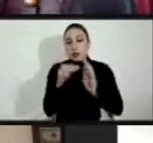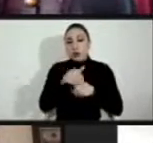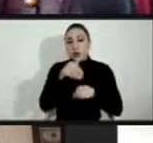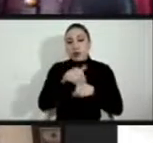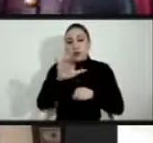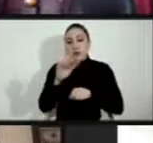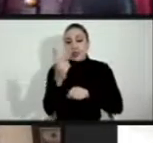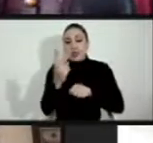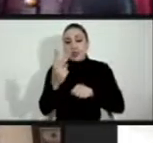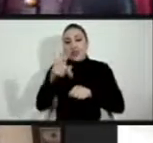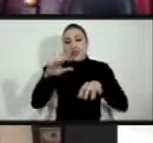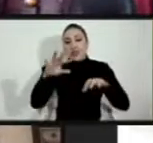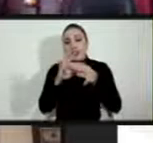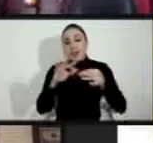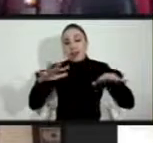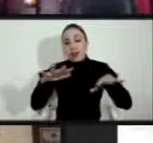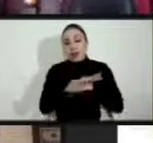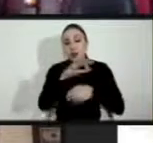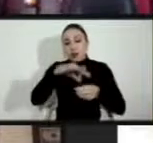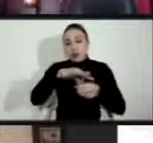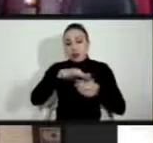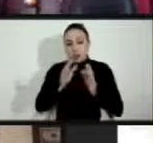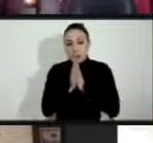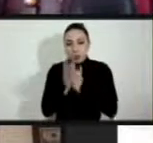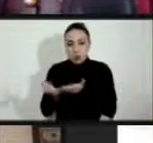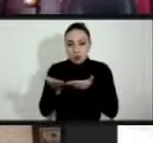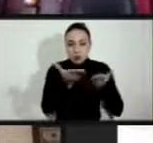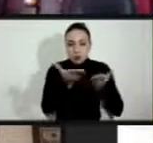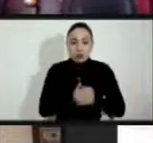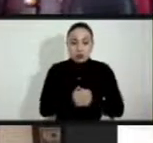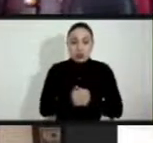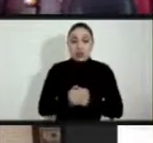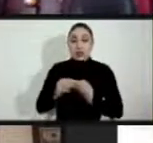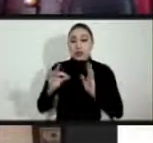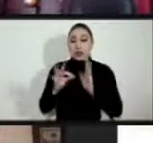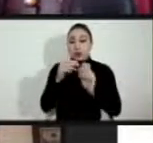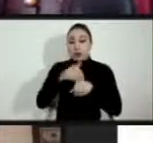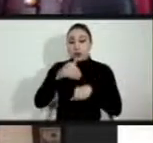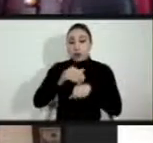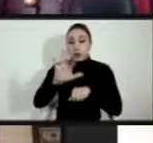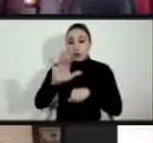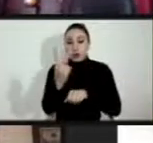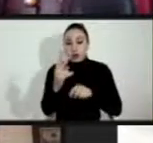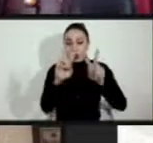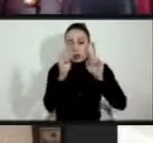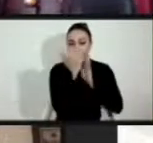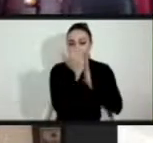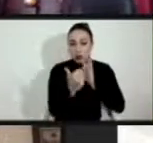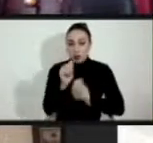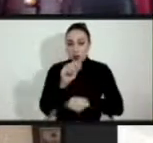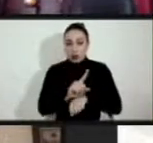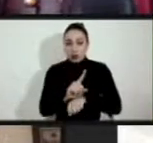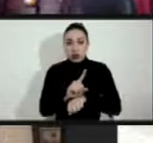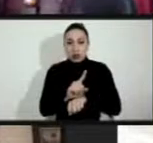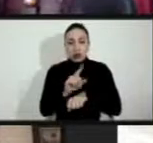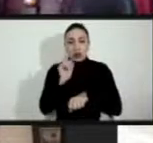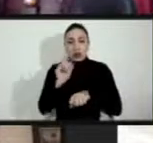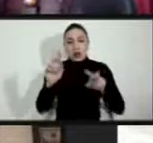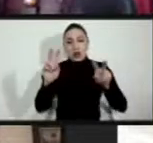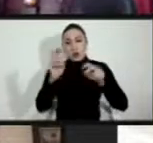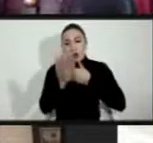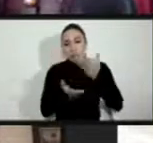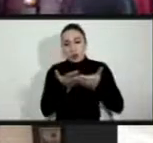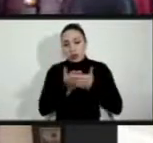Donají. Gracias, diputada presidenta. El numeral 52 de orden del día de urgente y obvia resolución por el que se exhorta a la Consejería